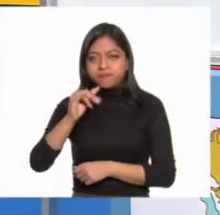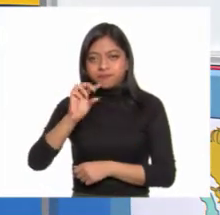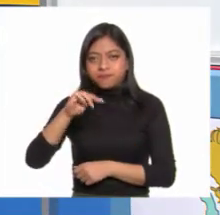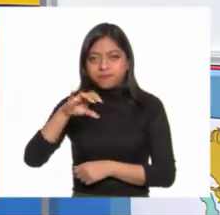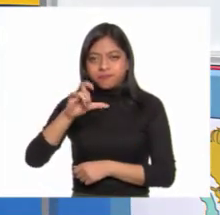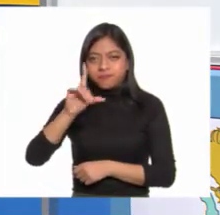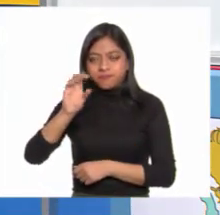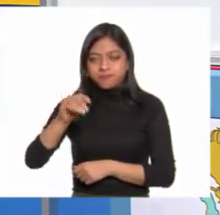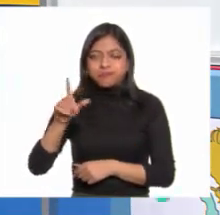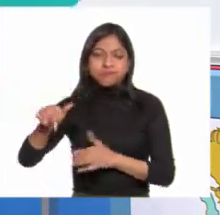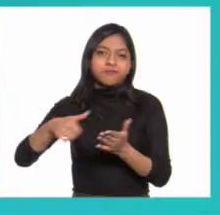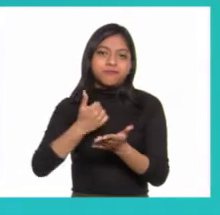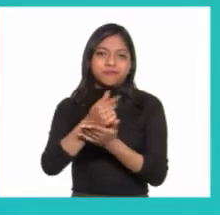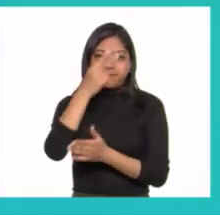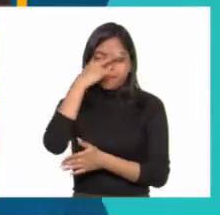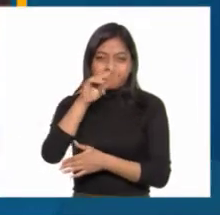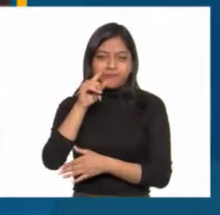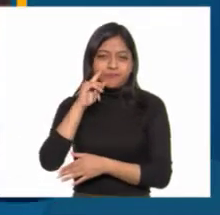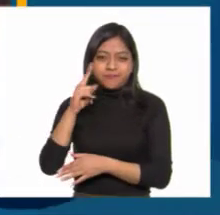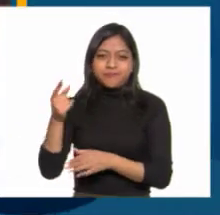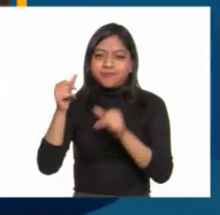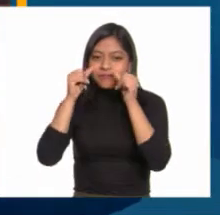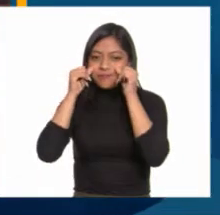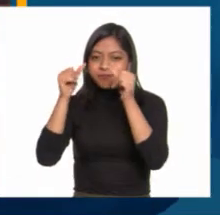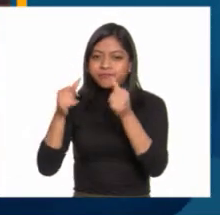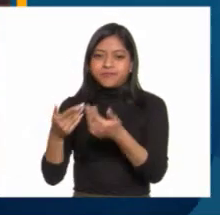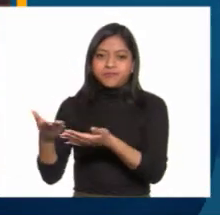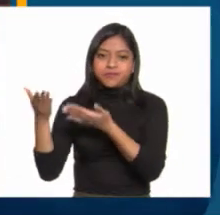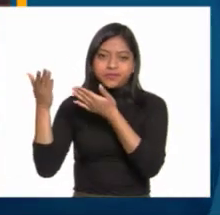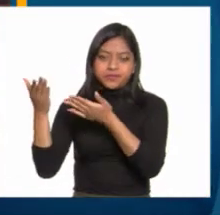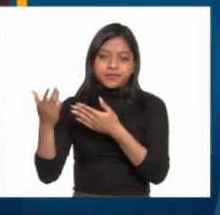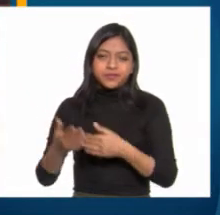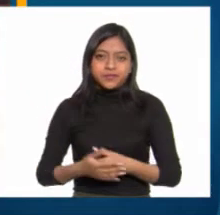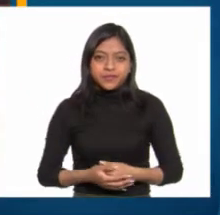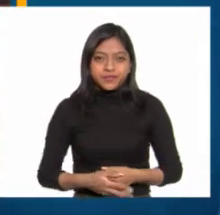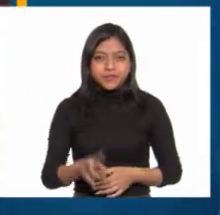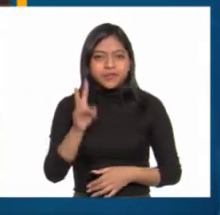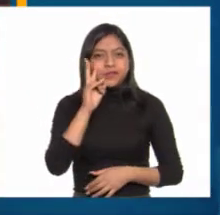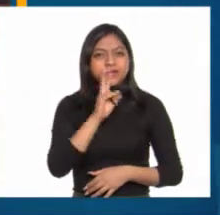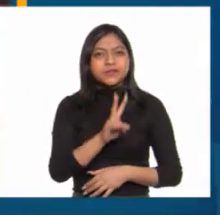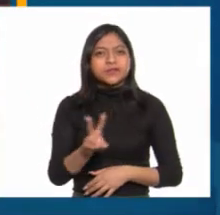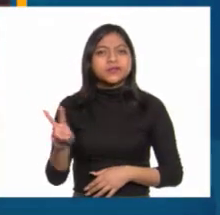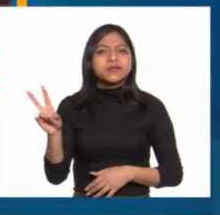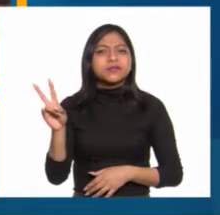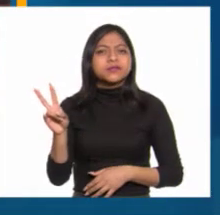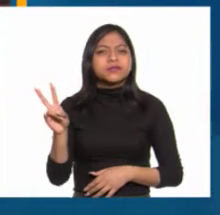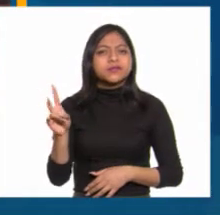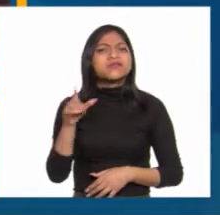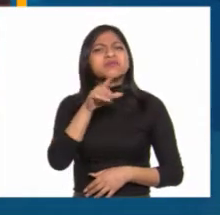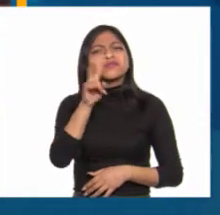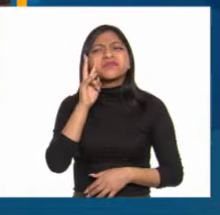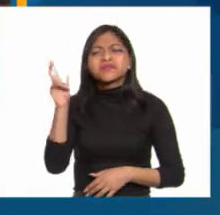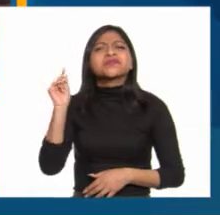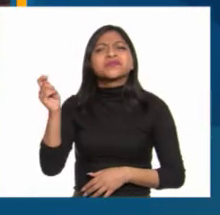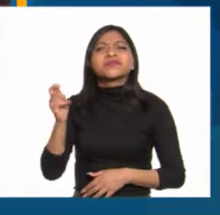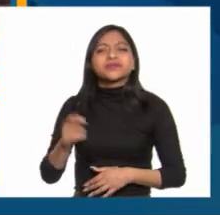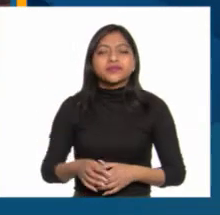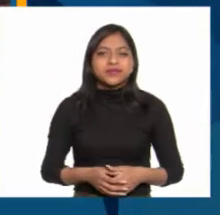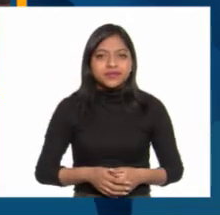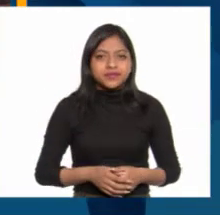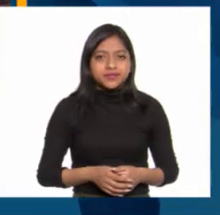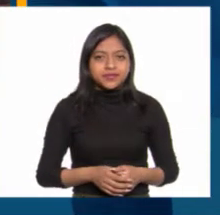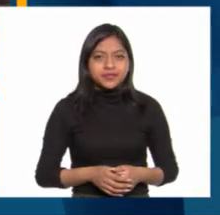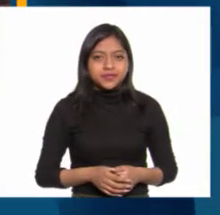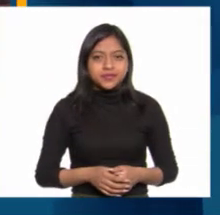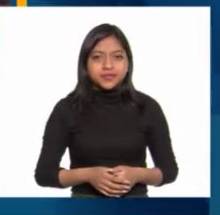a observarlas unos segundos, ¿sí? Vamos a verla, por favor. Aquí la vemos. Muy bien. Muy